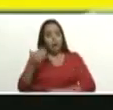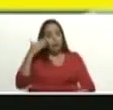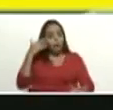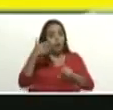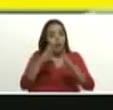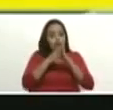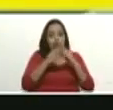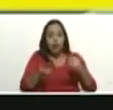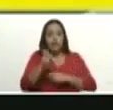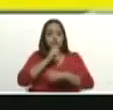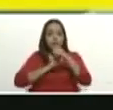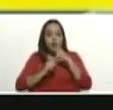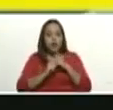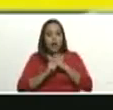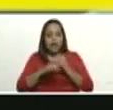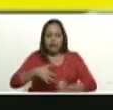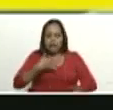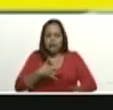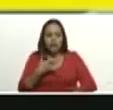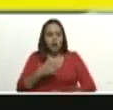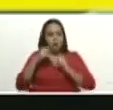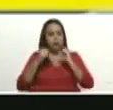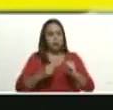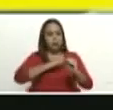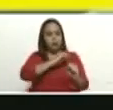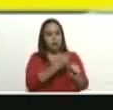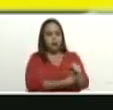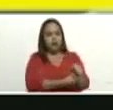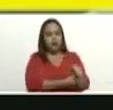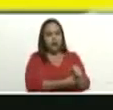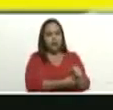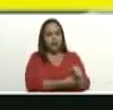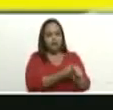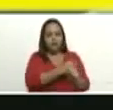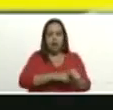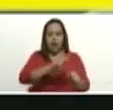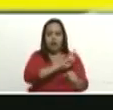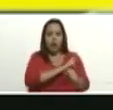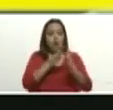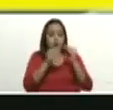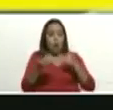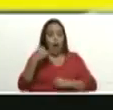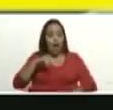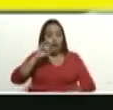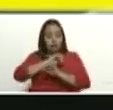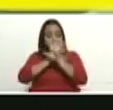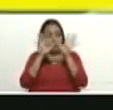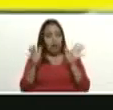las circunstancias con espíritu, con optimismo. A todos nos consta eso.